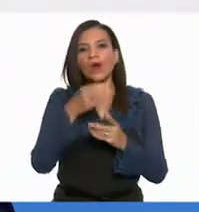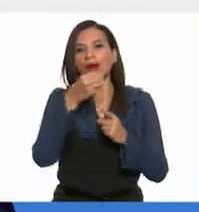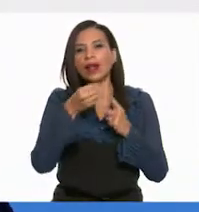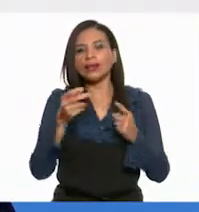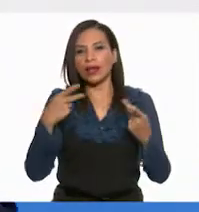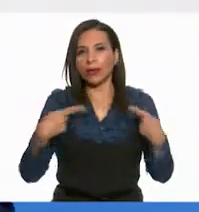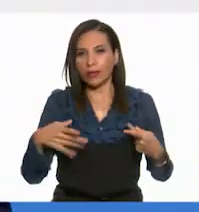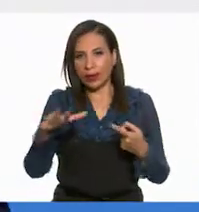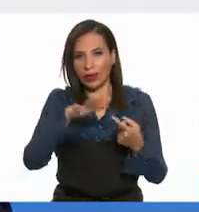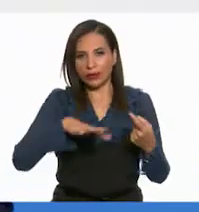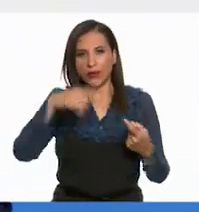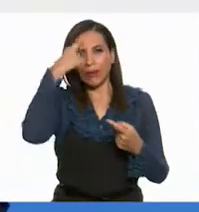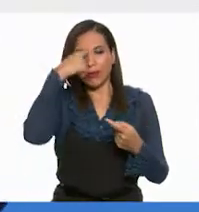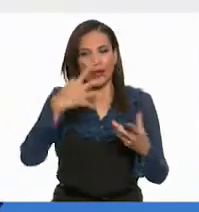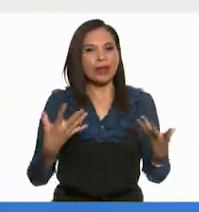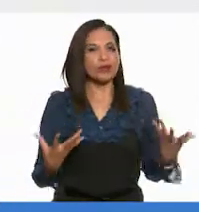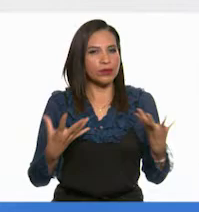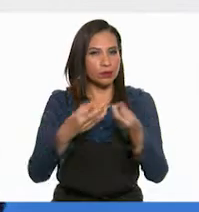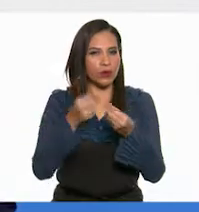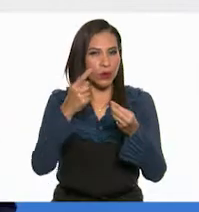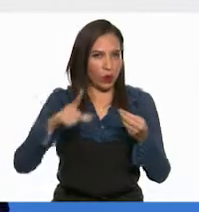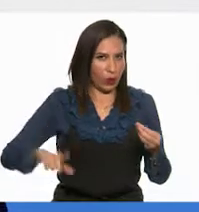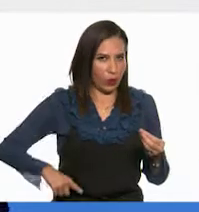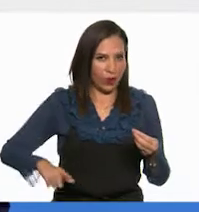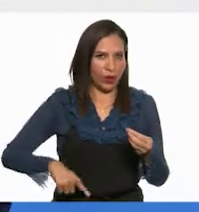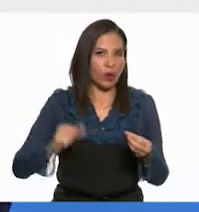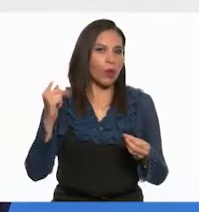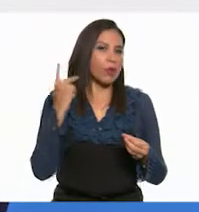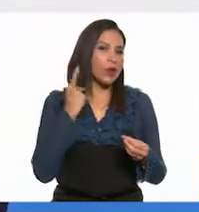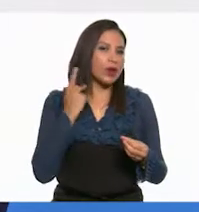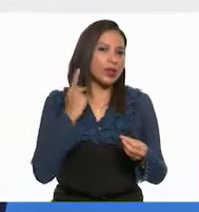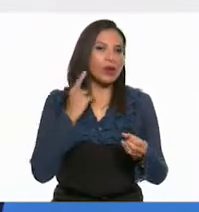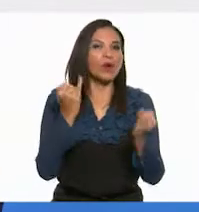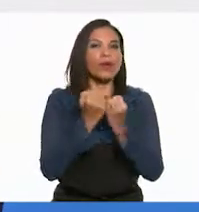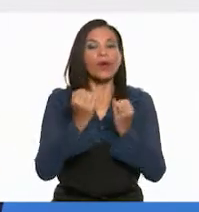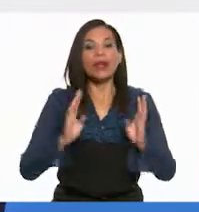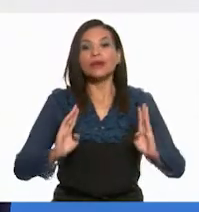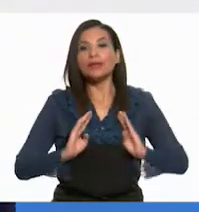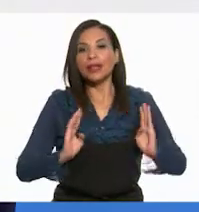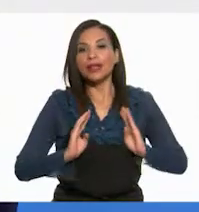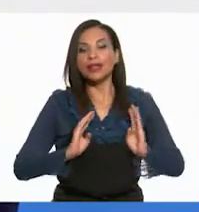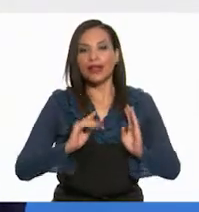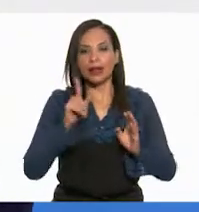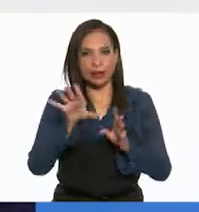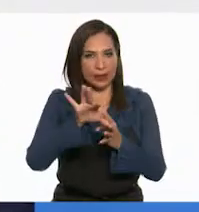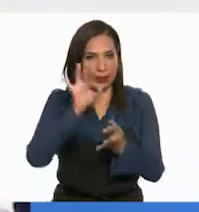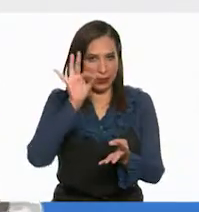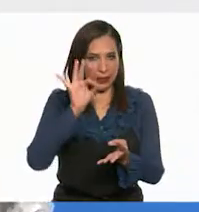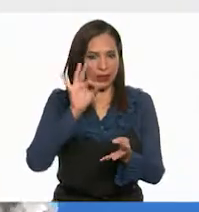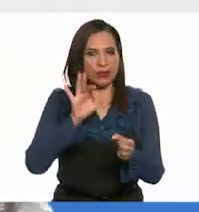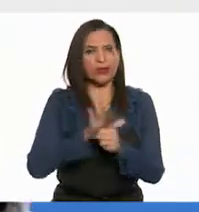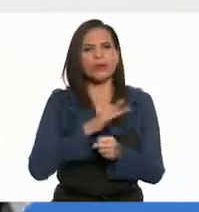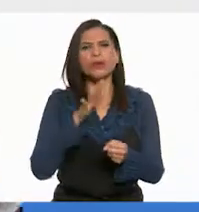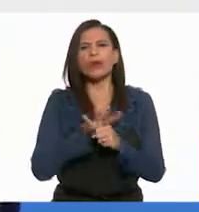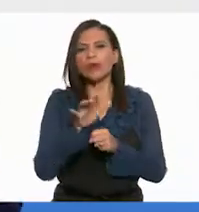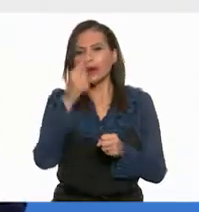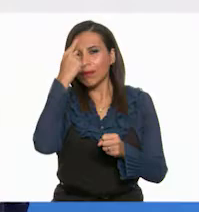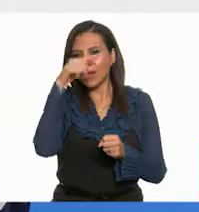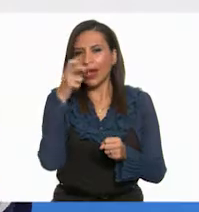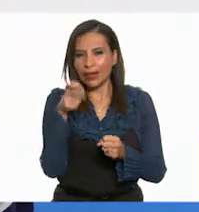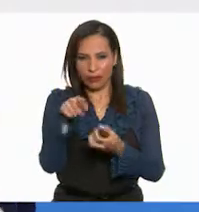a la población para que se formara un gobierno político y militar elegido por y